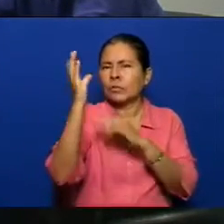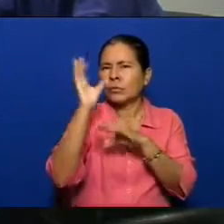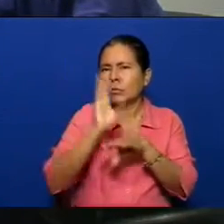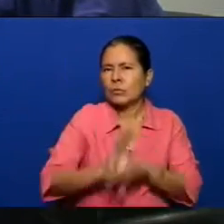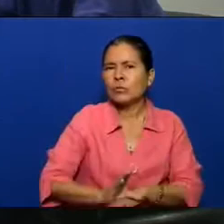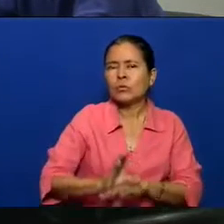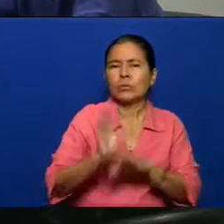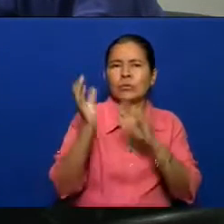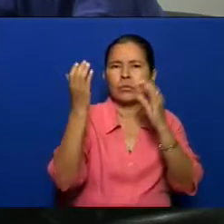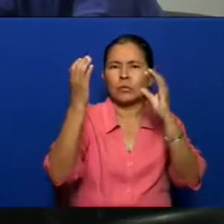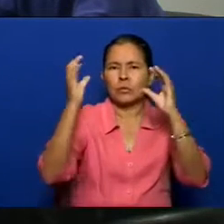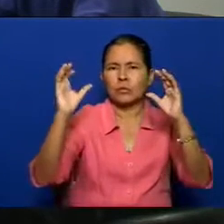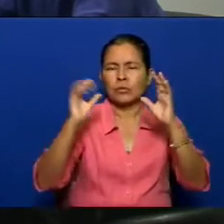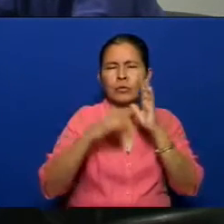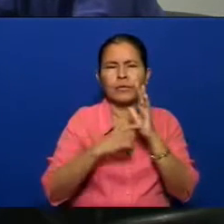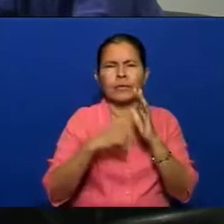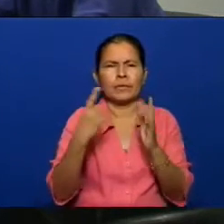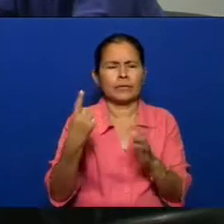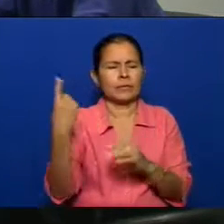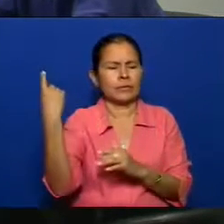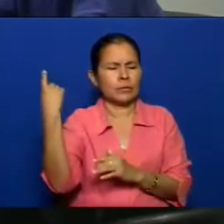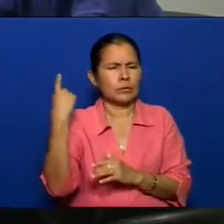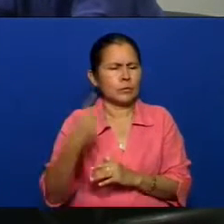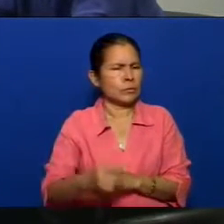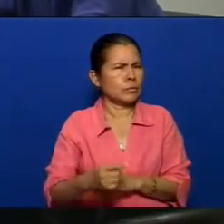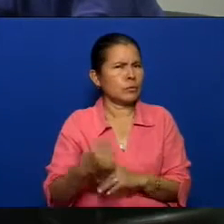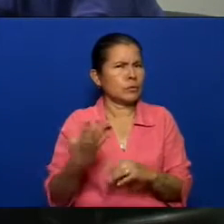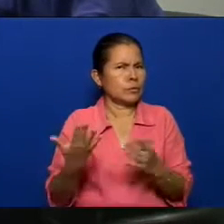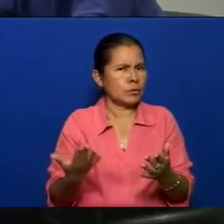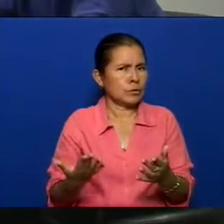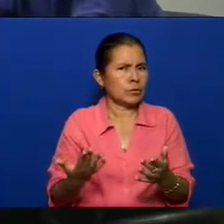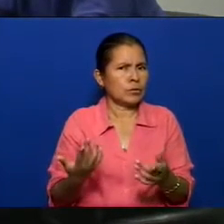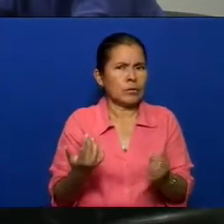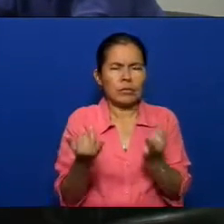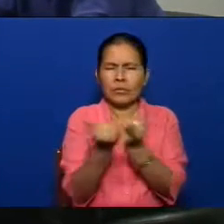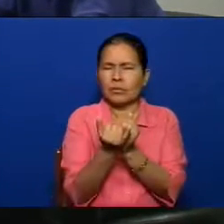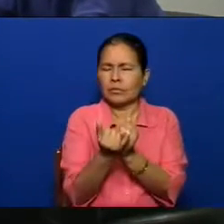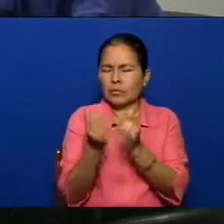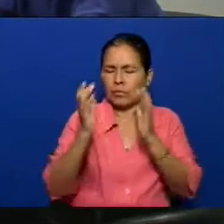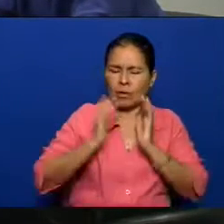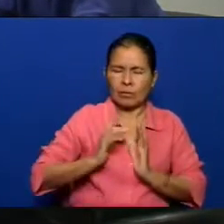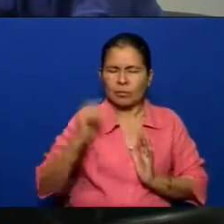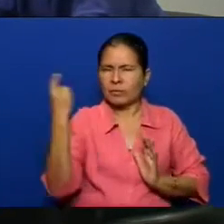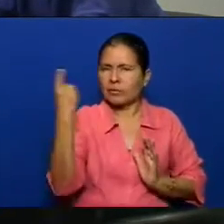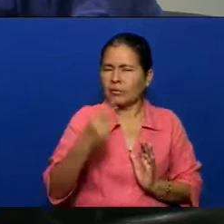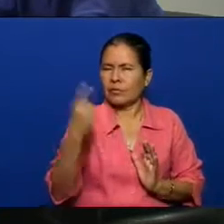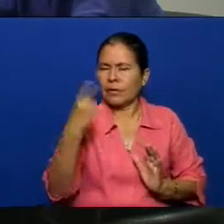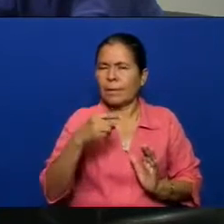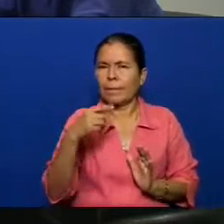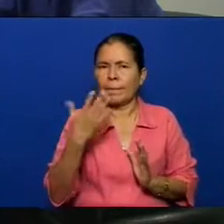normal. Castigar a un niño o disciplinar a un niño a través del castigo físico se ve como normal.